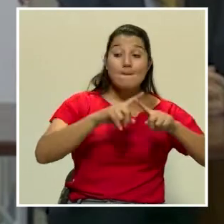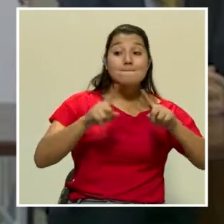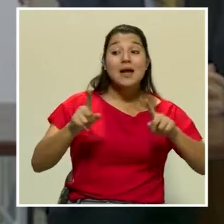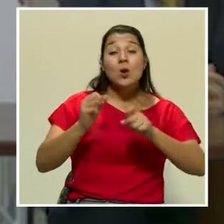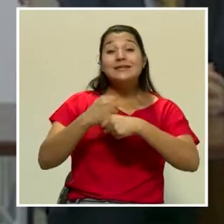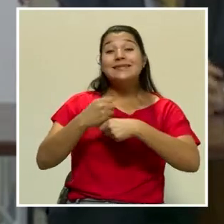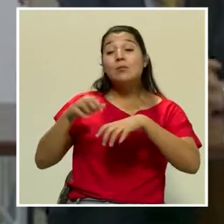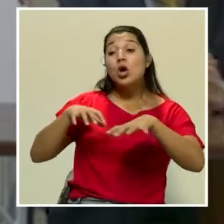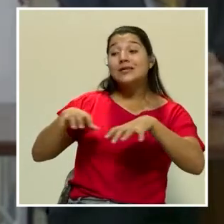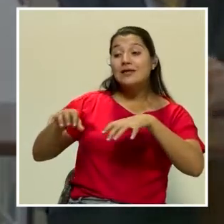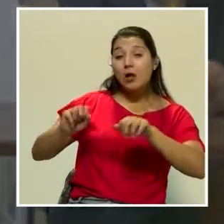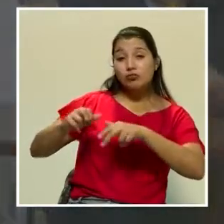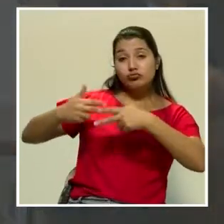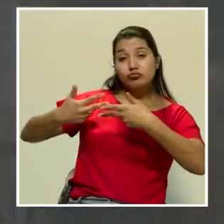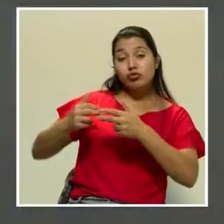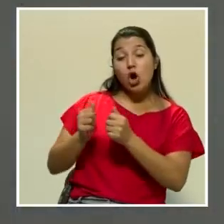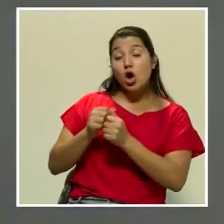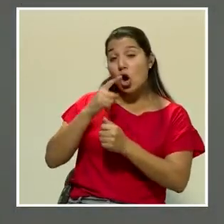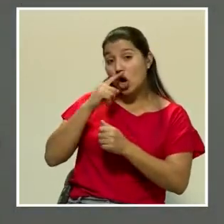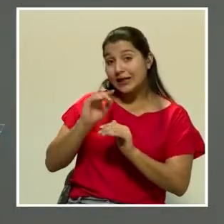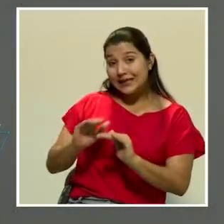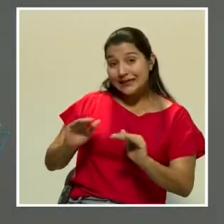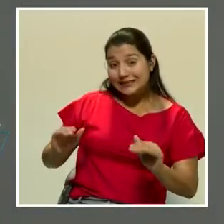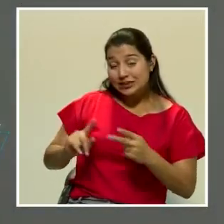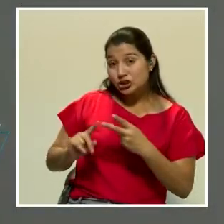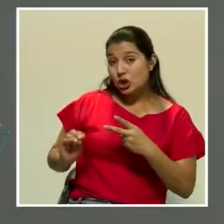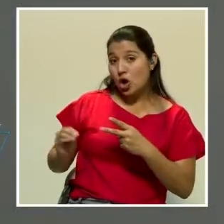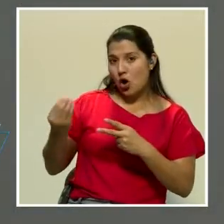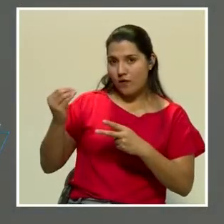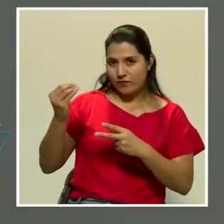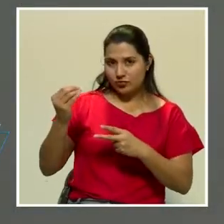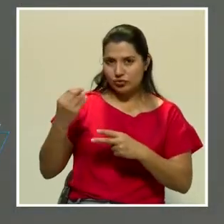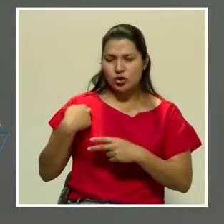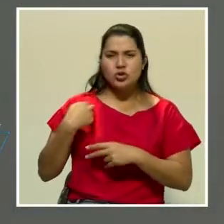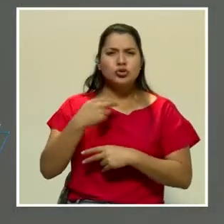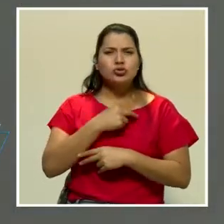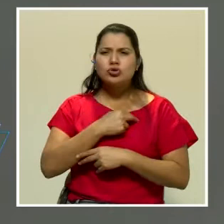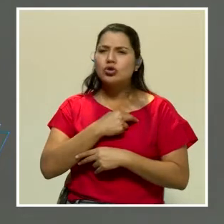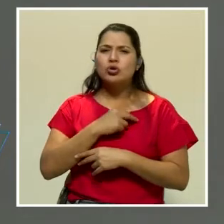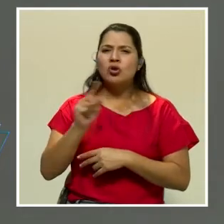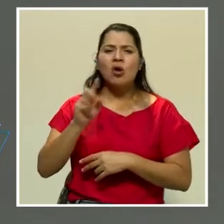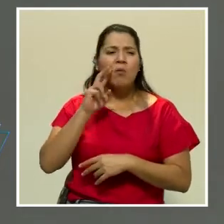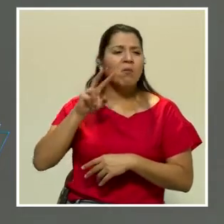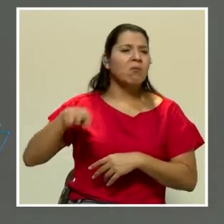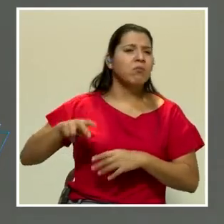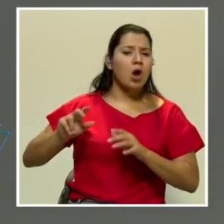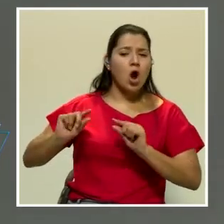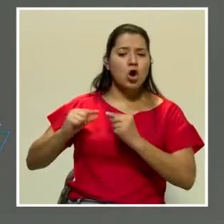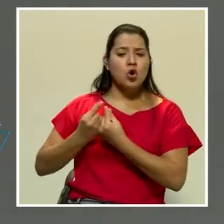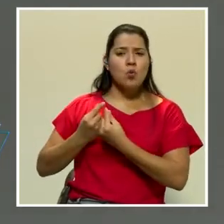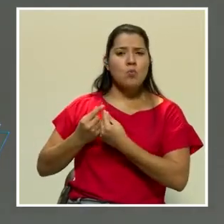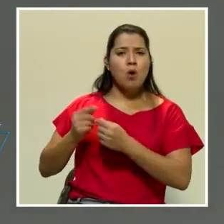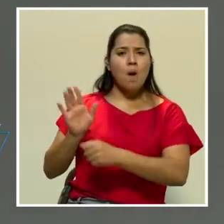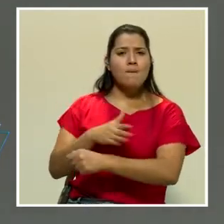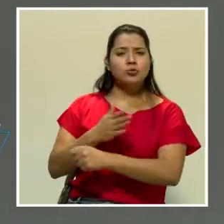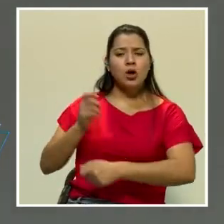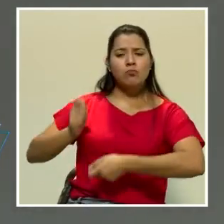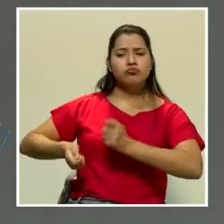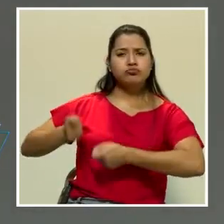niños, con jóvenes. No vamos a dejar solas a las bandas que participan en el Festival de la